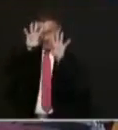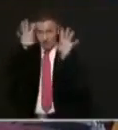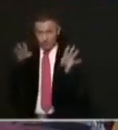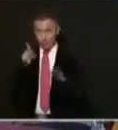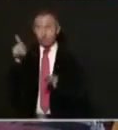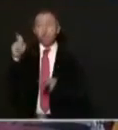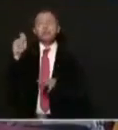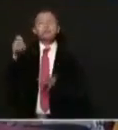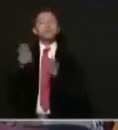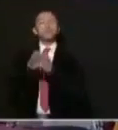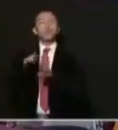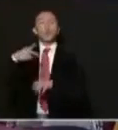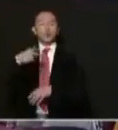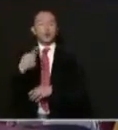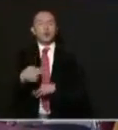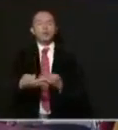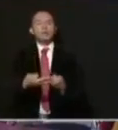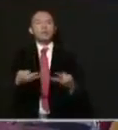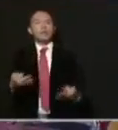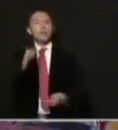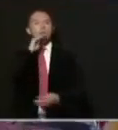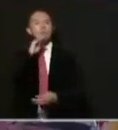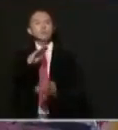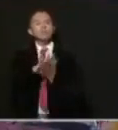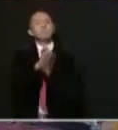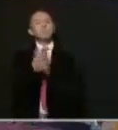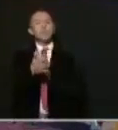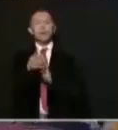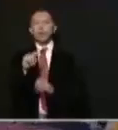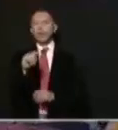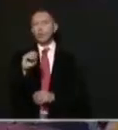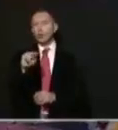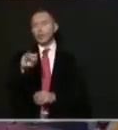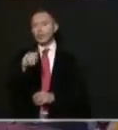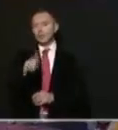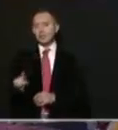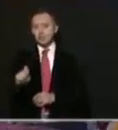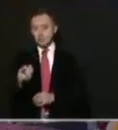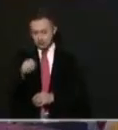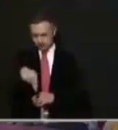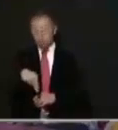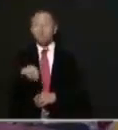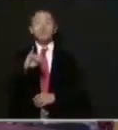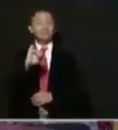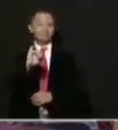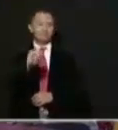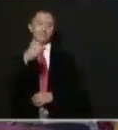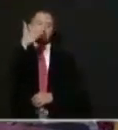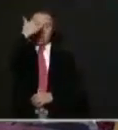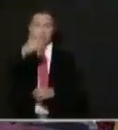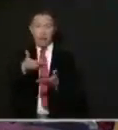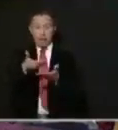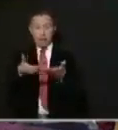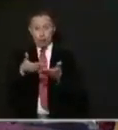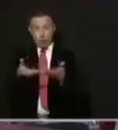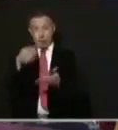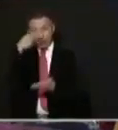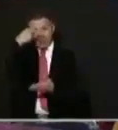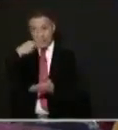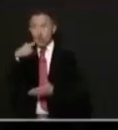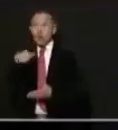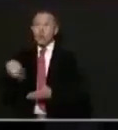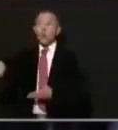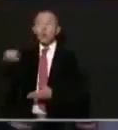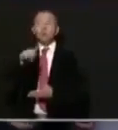madre tierra, la madre Tonantzin. Sí, exacto. Bueno, pues como todos sabemos, el México actual está constituido